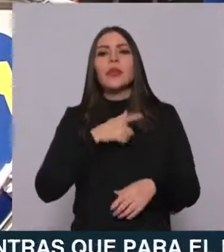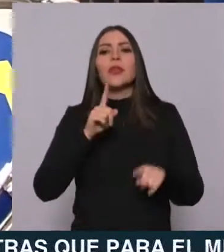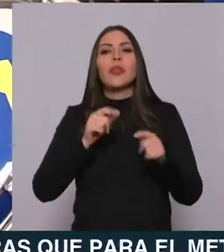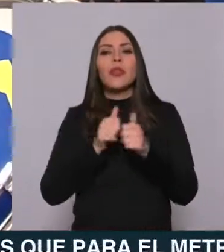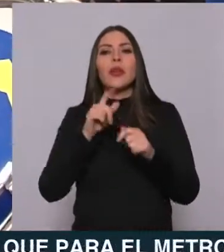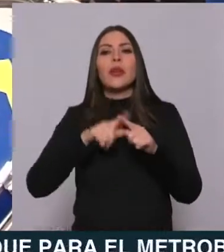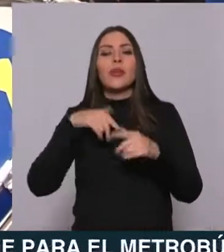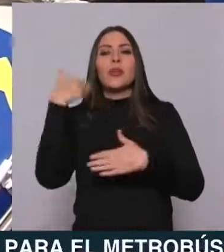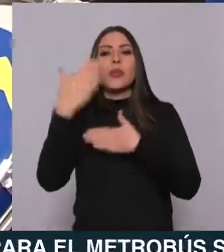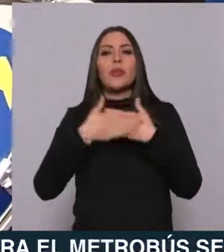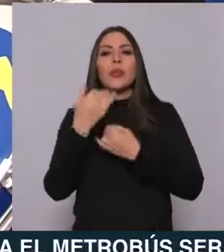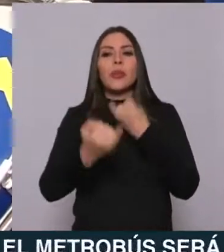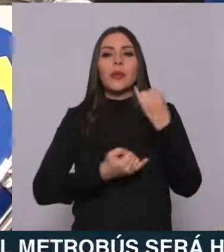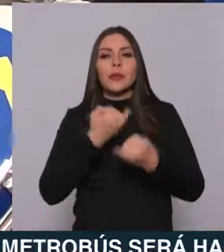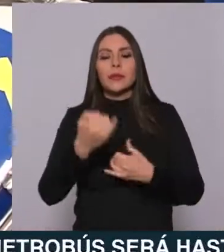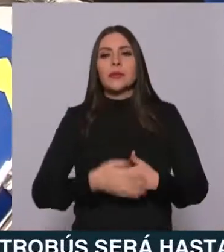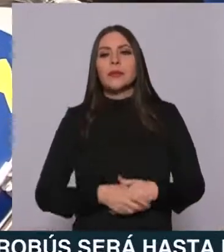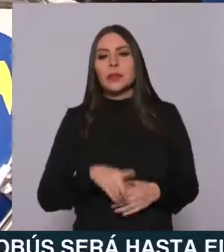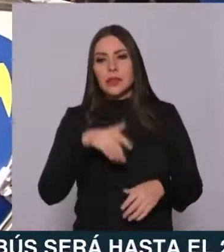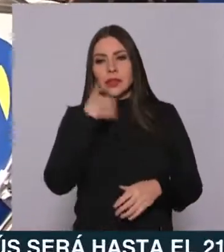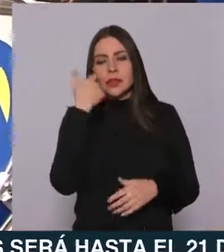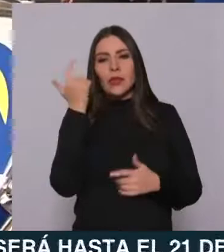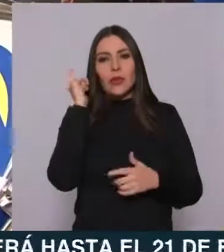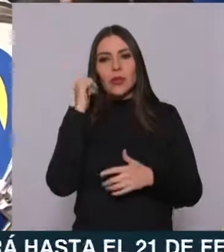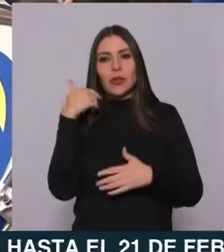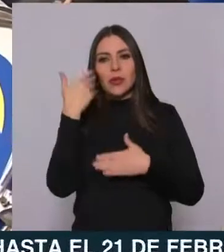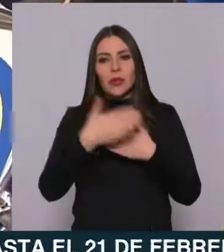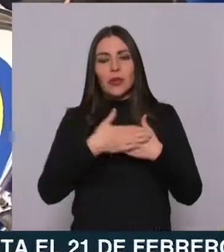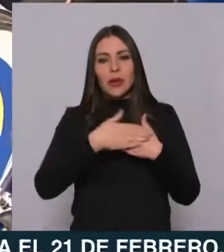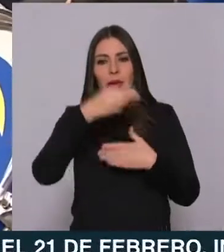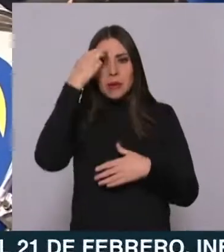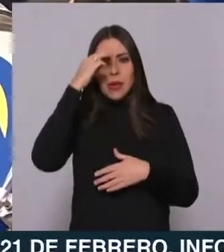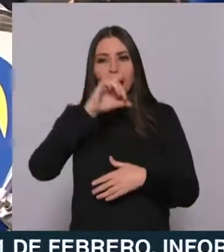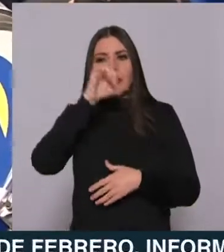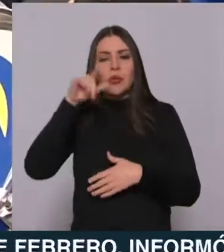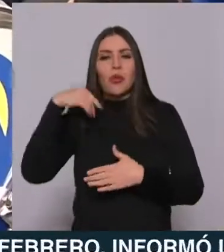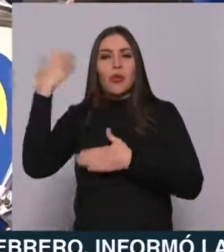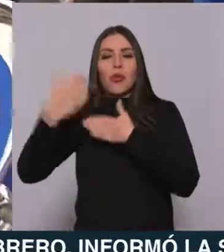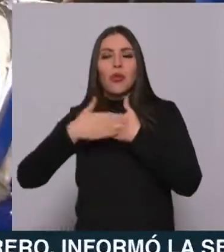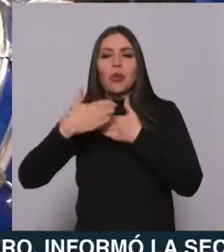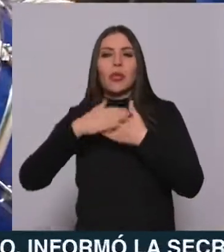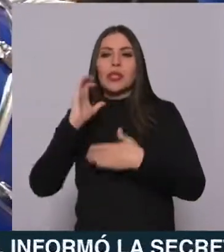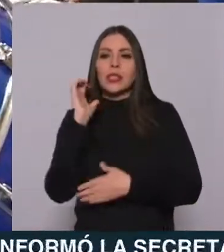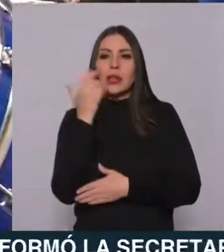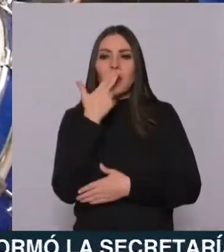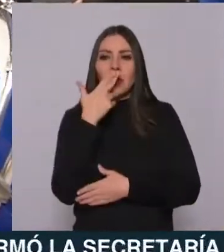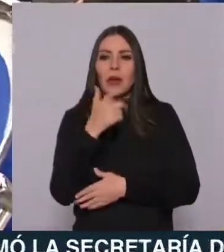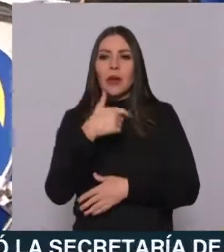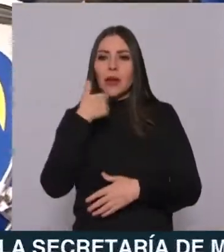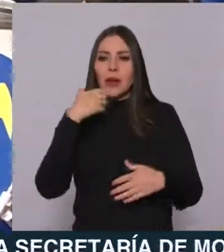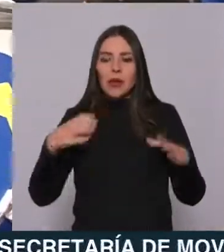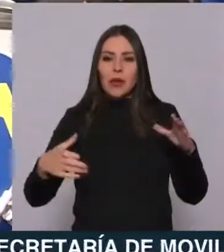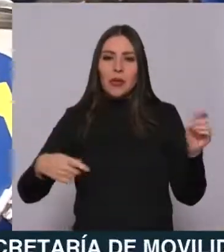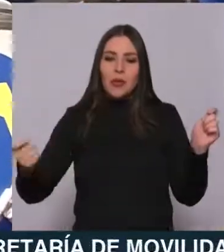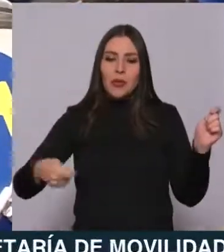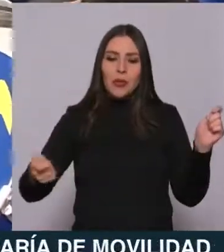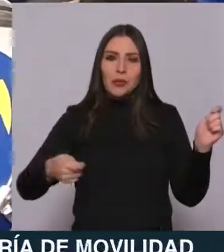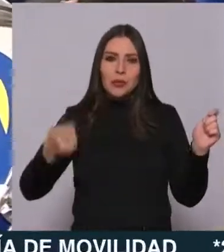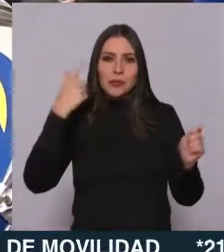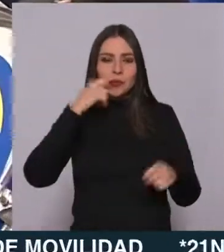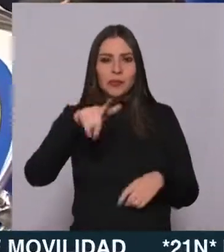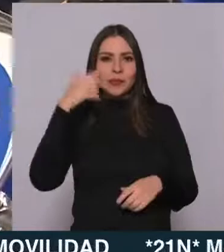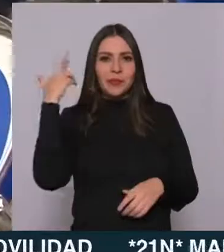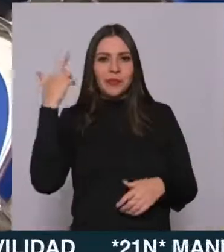Pues ahorita en la final de conferencia Soles de Mexicali y en la final de finales a Dorados de Chihuahua para ir a Chihuahua a tocarles este tamborcito. Oye, por